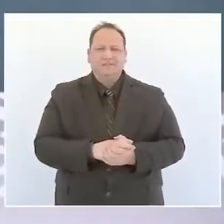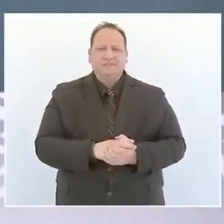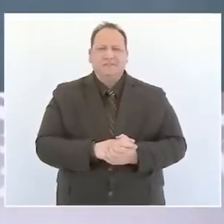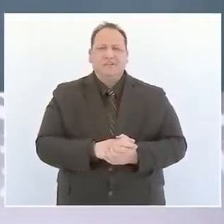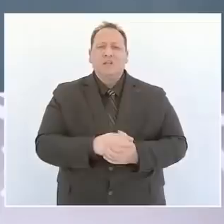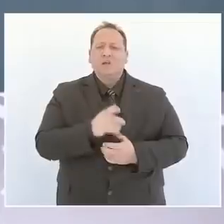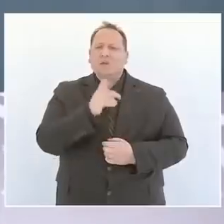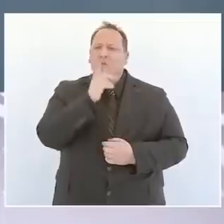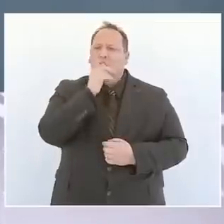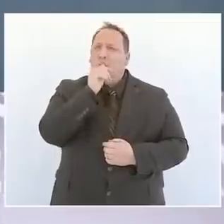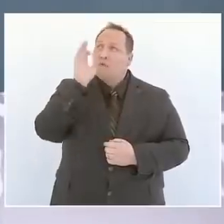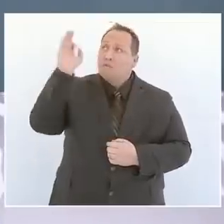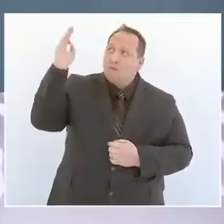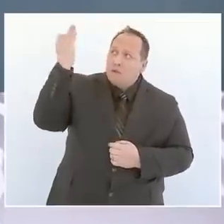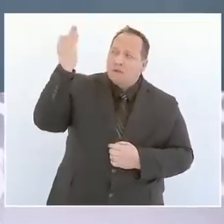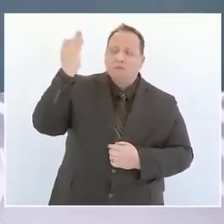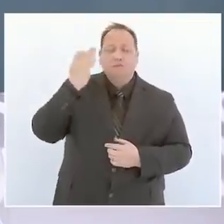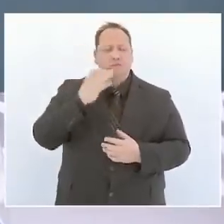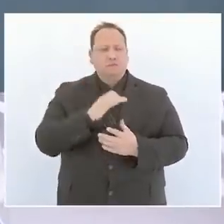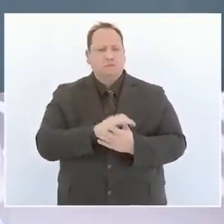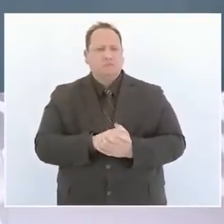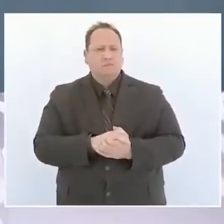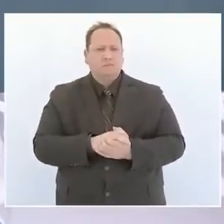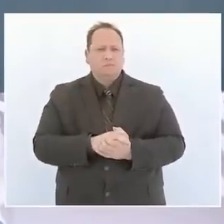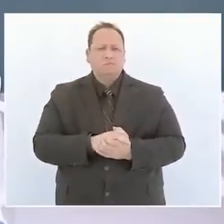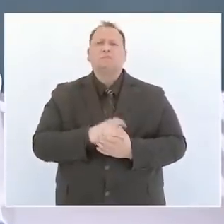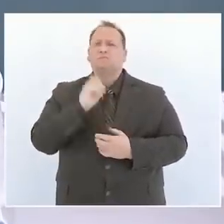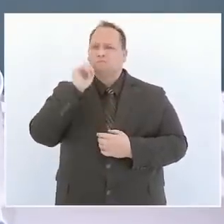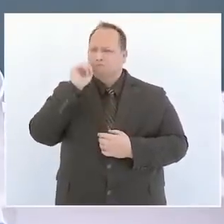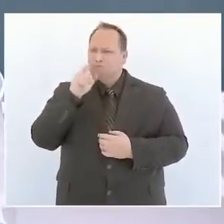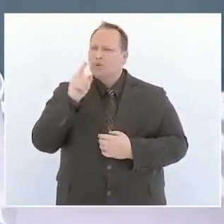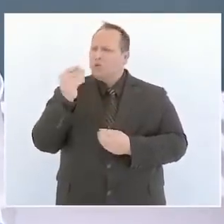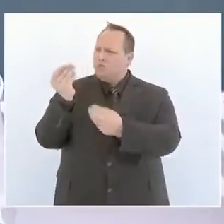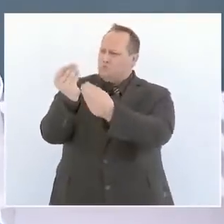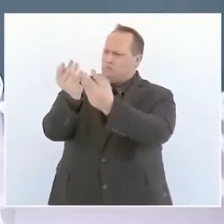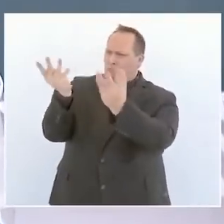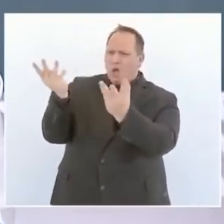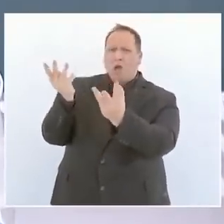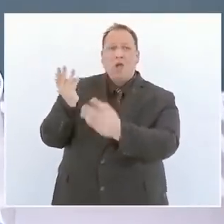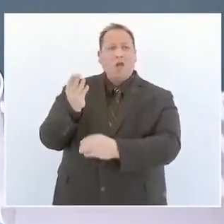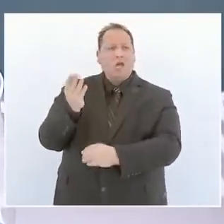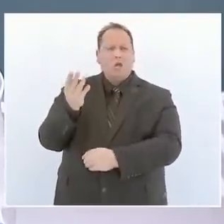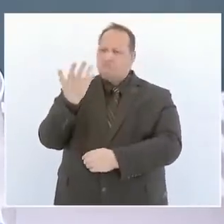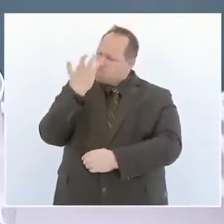la Policía Federal, también con buenos elementos,